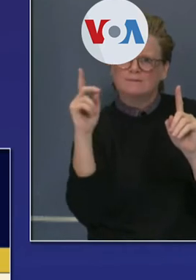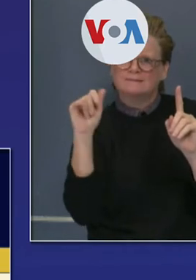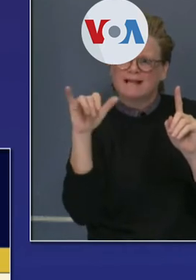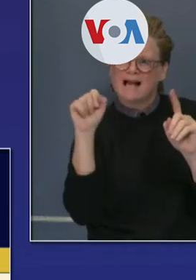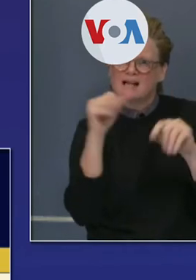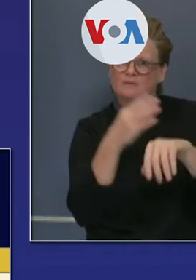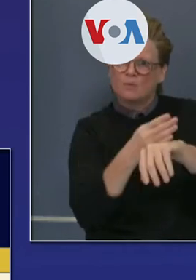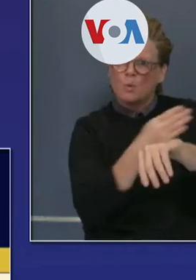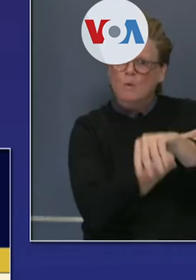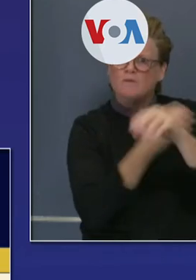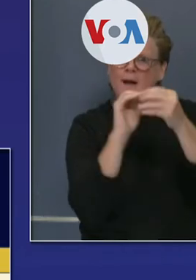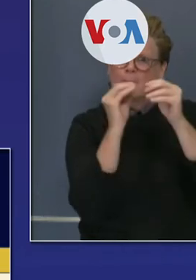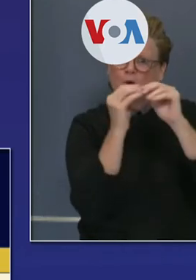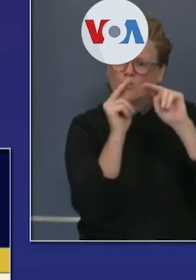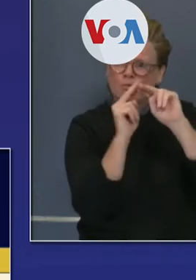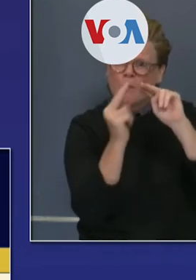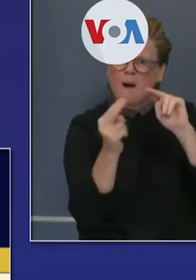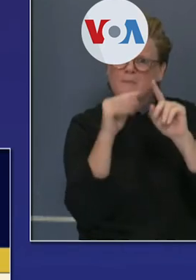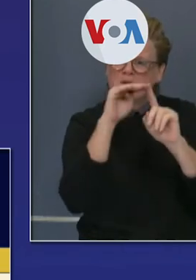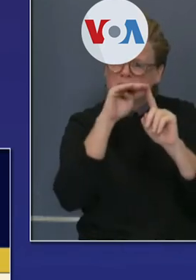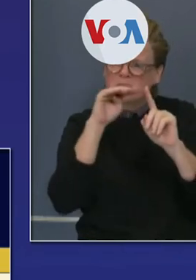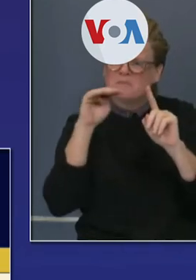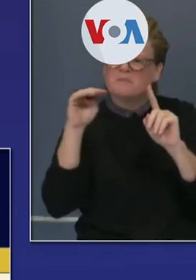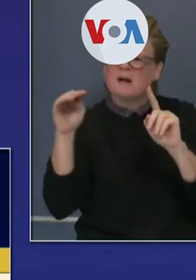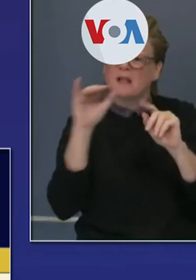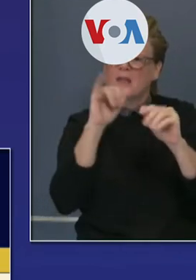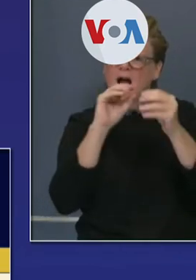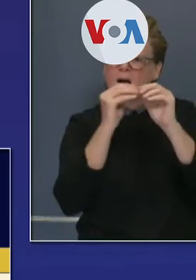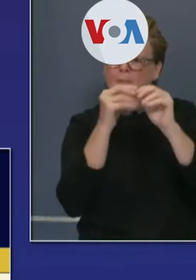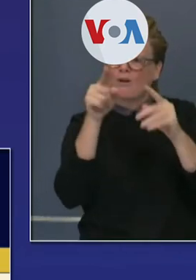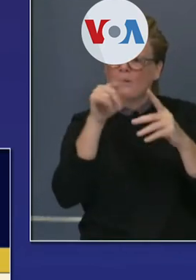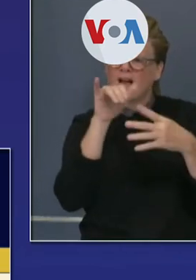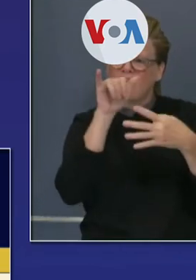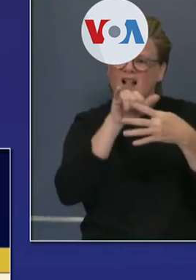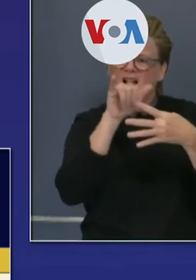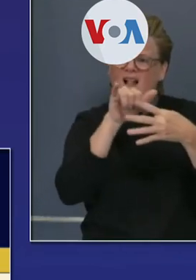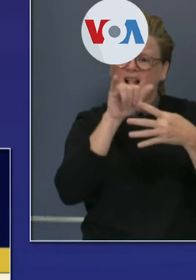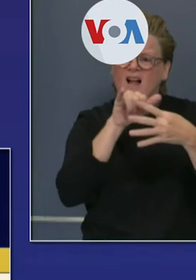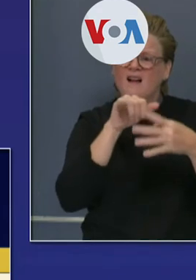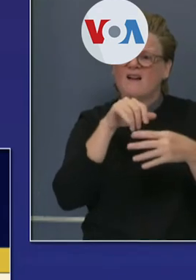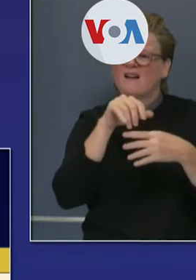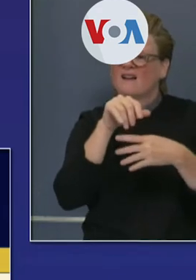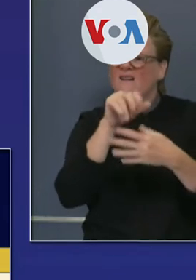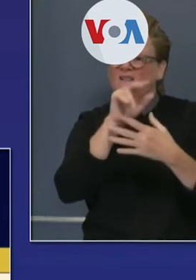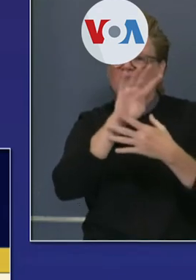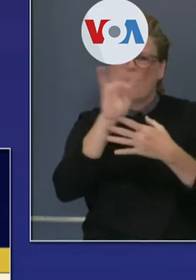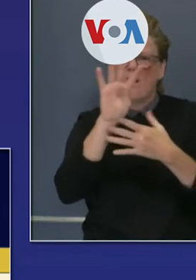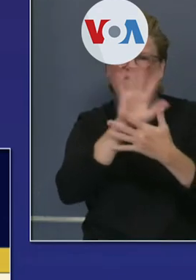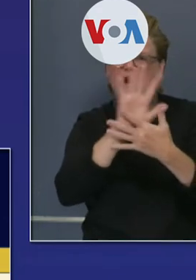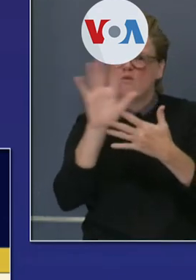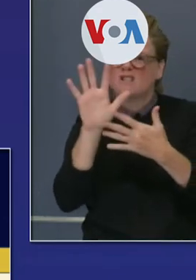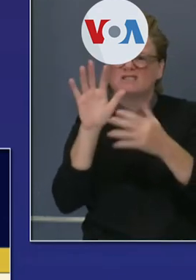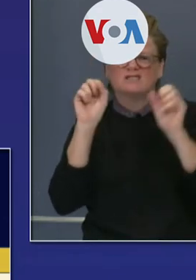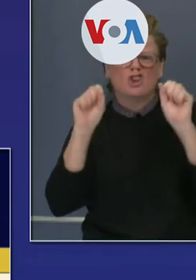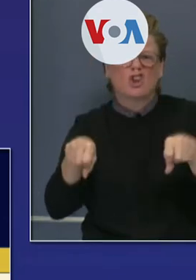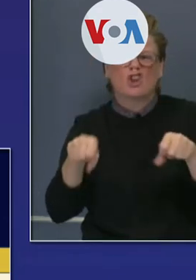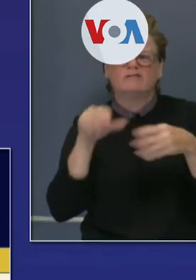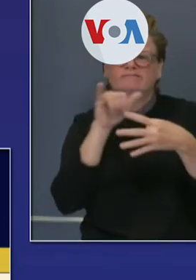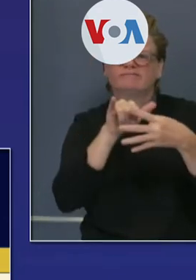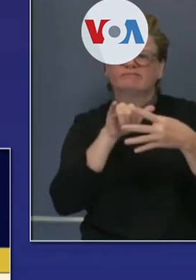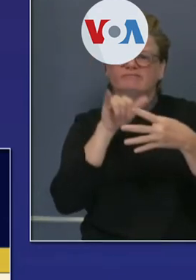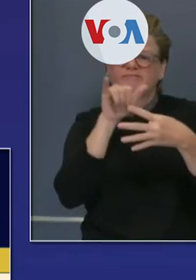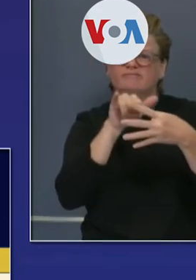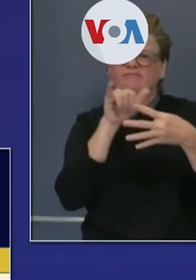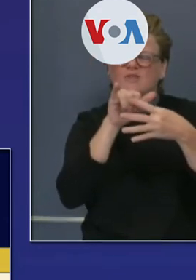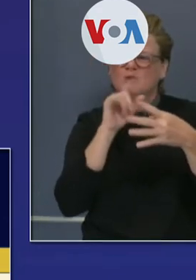esto podría significar que un condado pasaría 345 semanas tal vez más dependiendo de como mejore la transmisión en un nivel